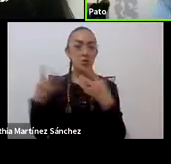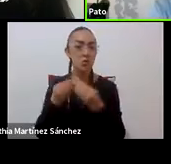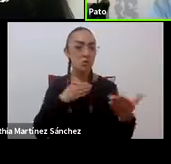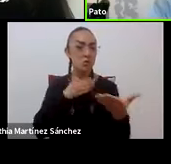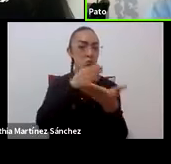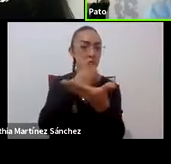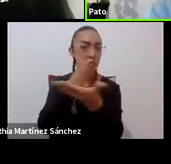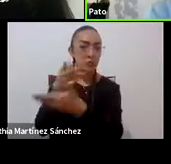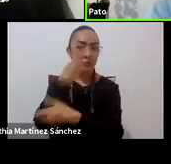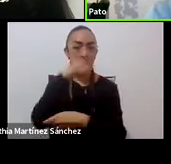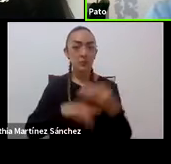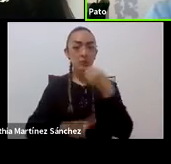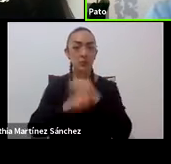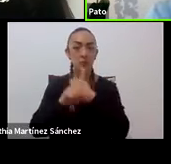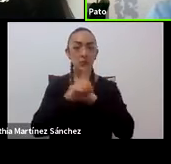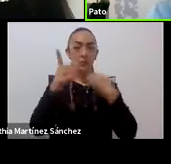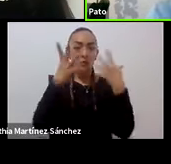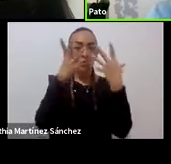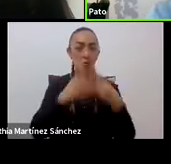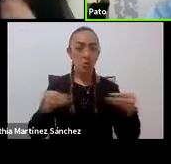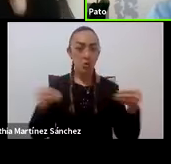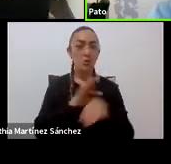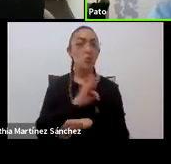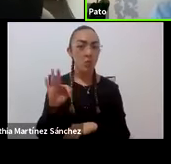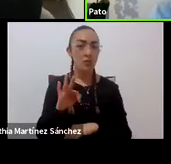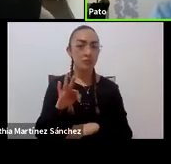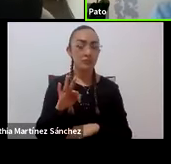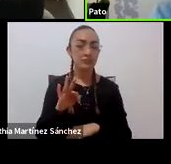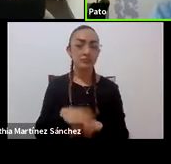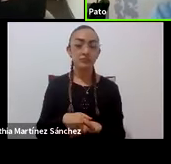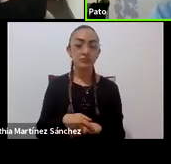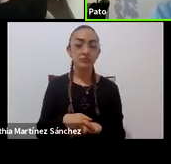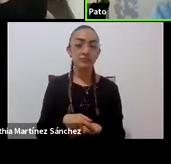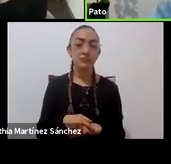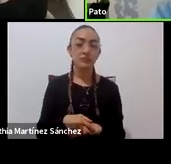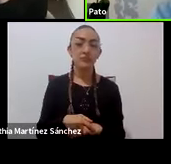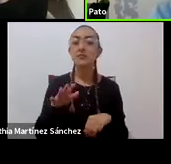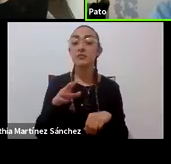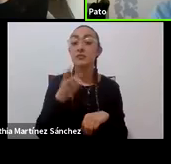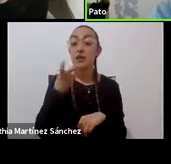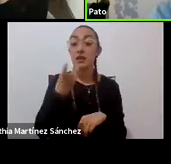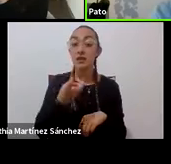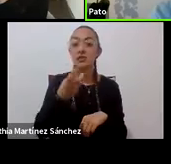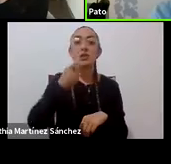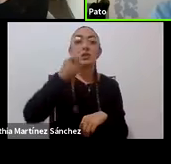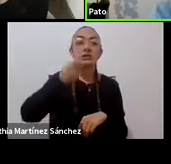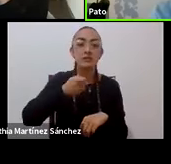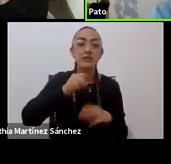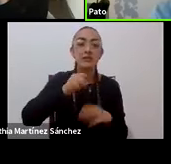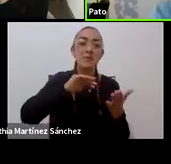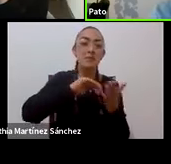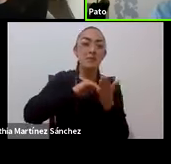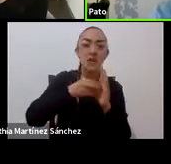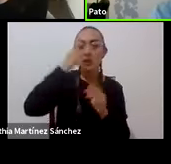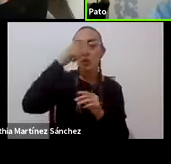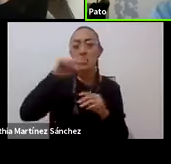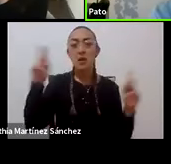alguna manera de eso se trata, de estrategias de pacificación, es decir,